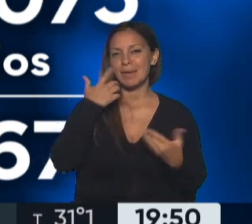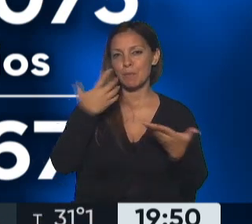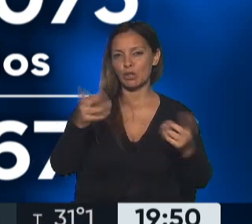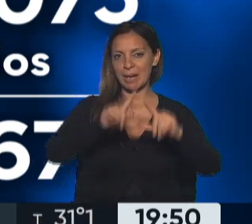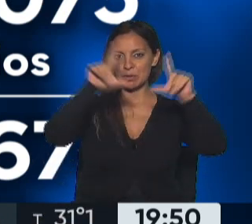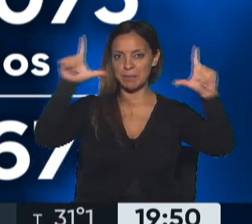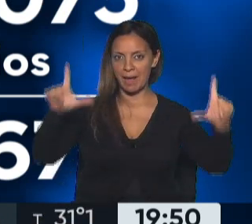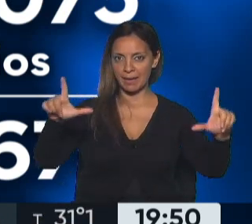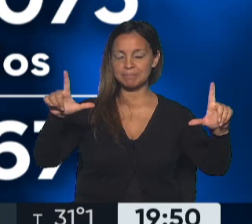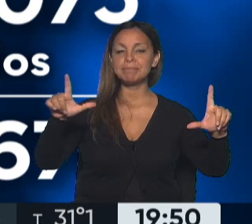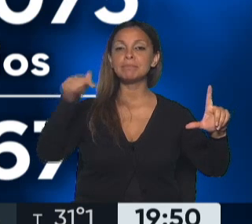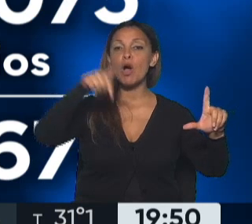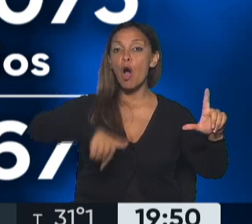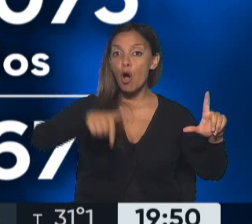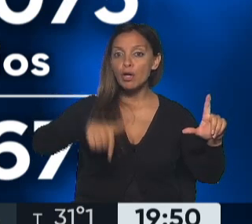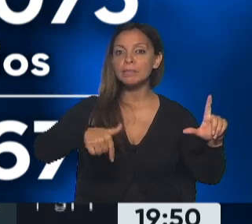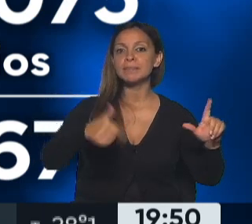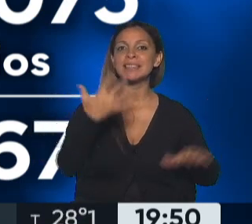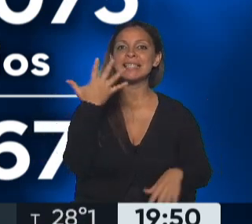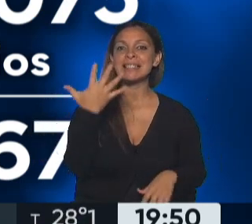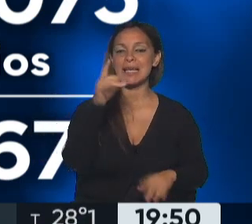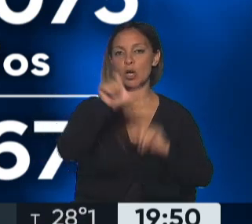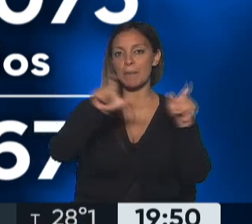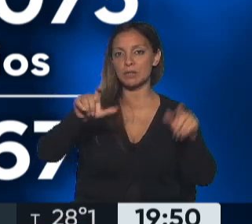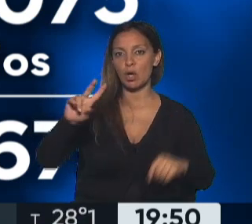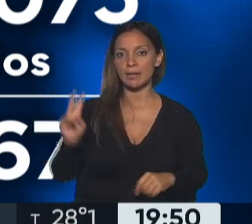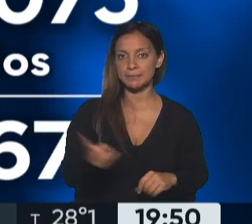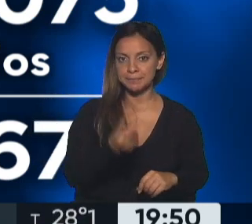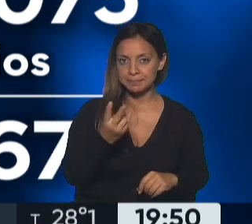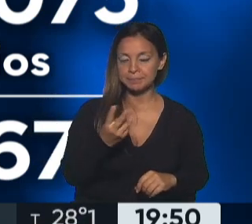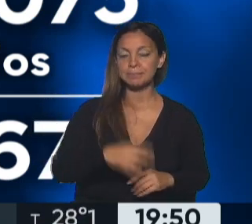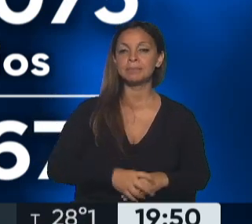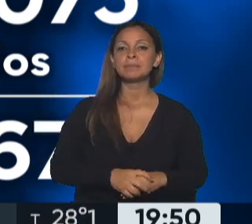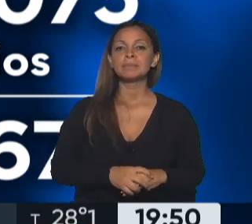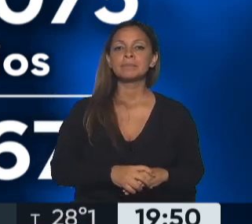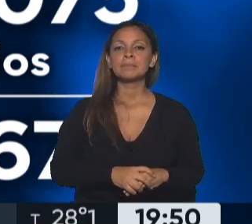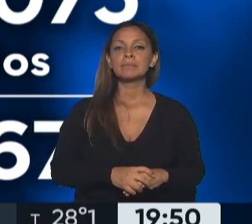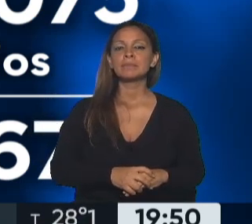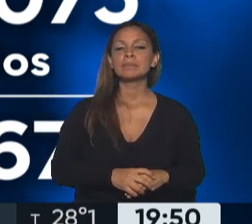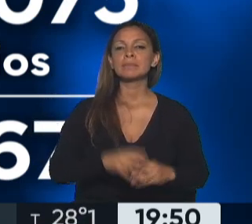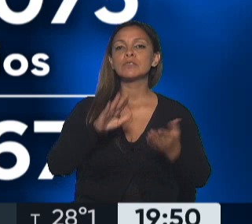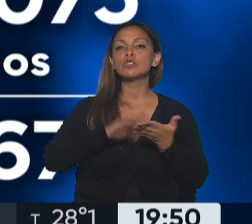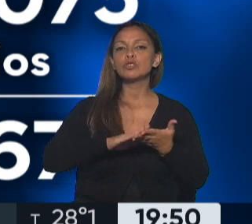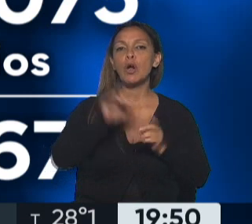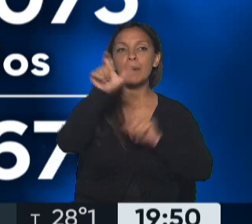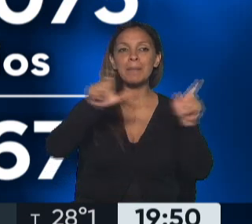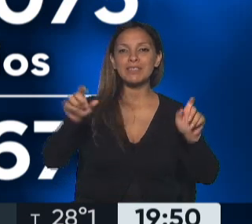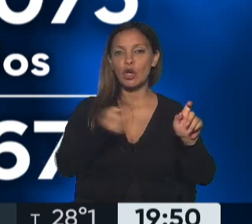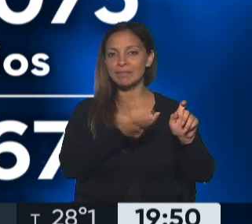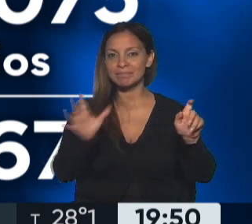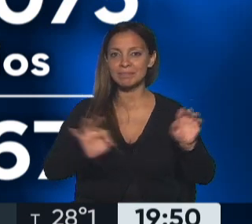vemos en pantalla. Hoy se registran 5 fallecidos en las últimas 24 horas. Y en lo que refiere al número de contagios,